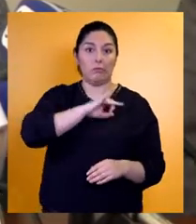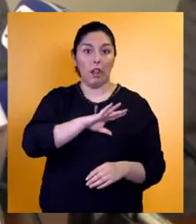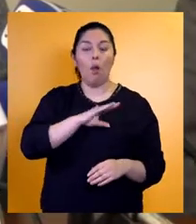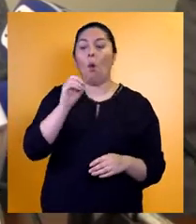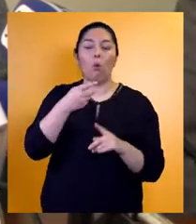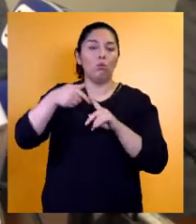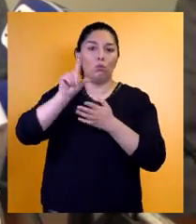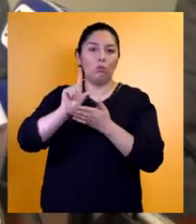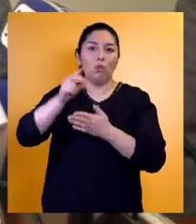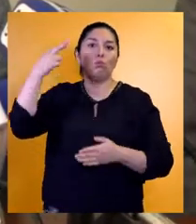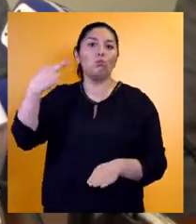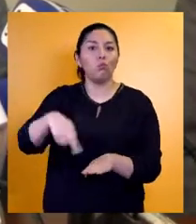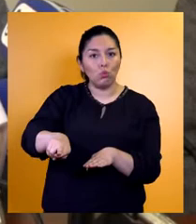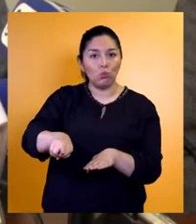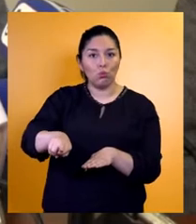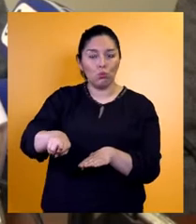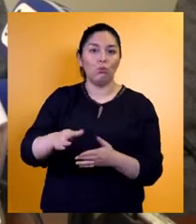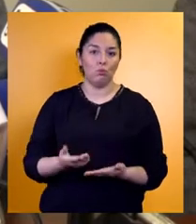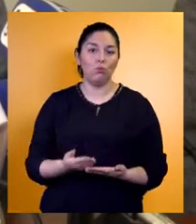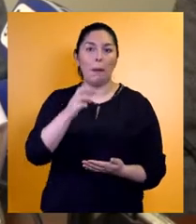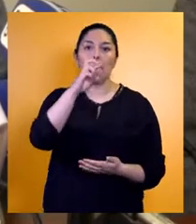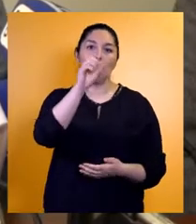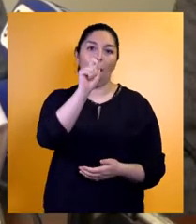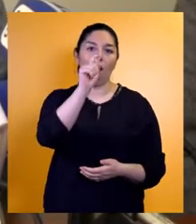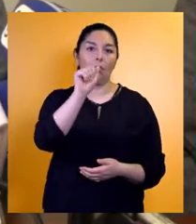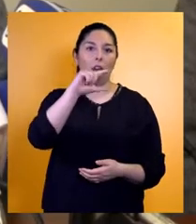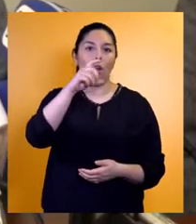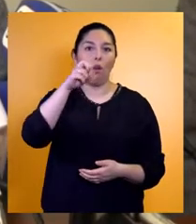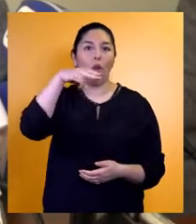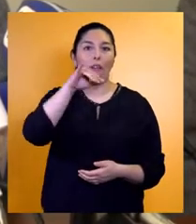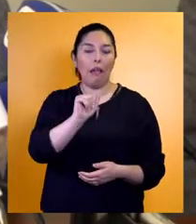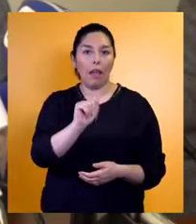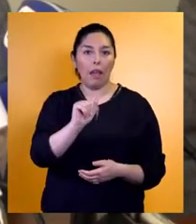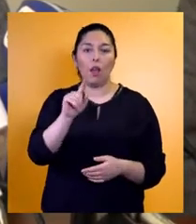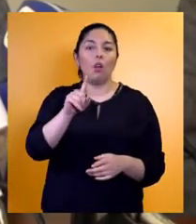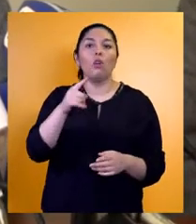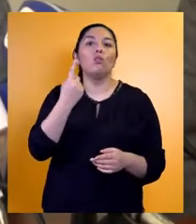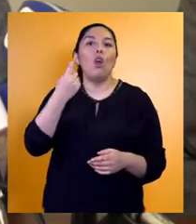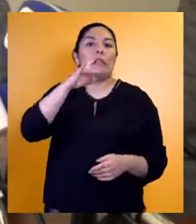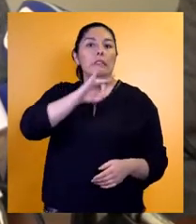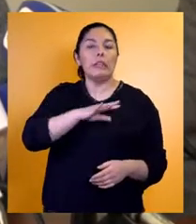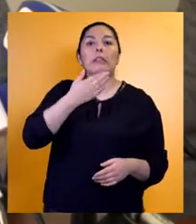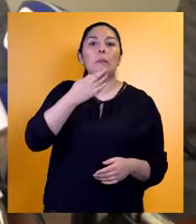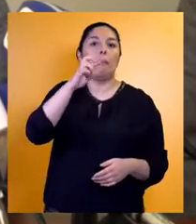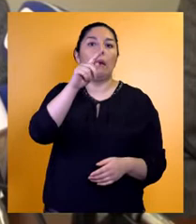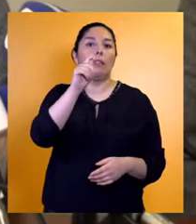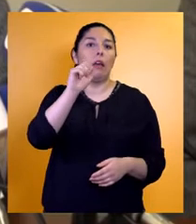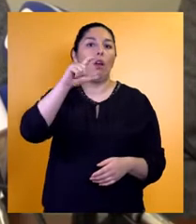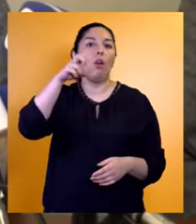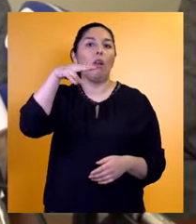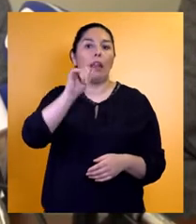o dentro de la Patagonia. Y cuando digo Patagonia, hablo de una sola Patagonia, ¿no? O sea, no diferenciar la Patagonia argentina y chilena, sino una